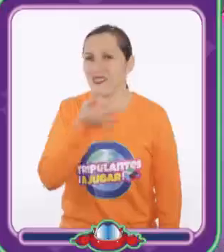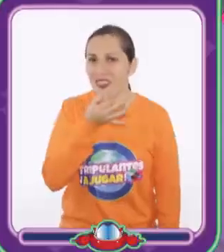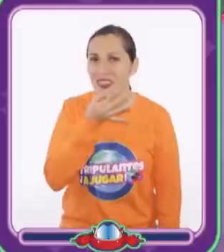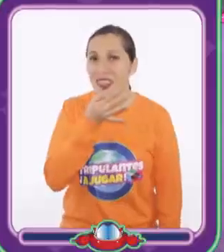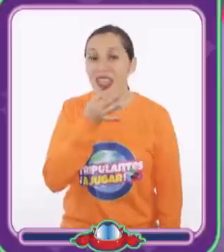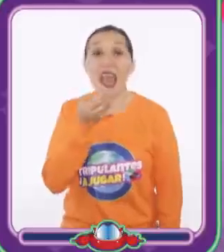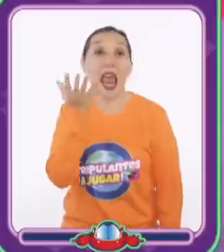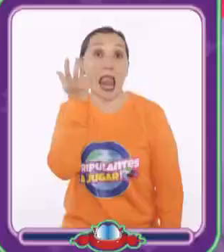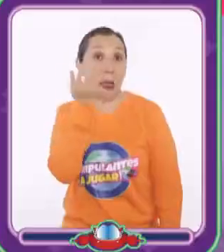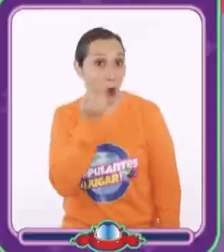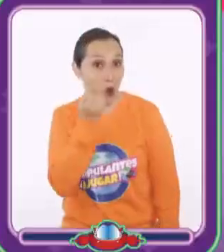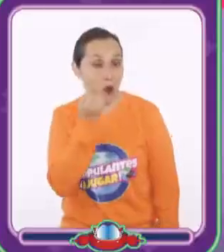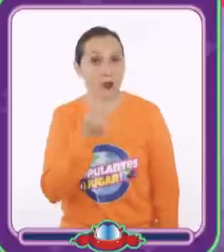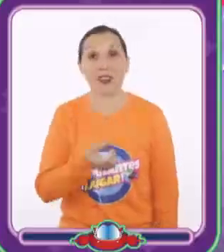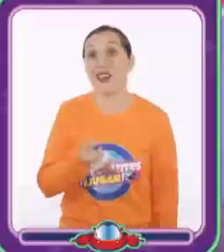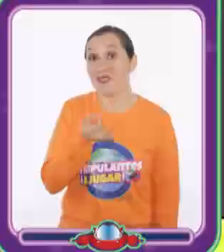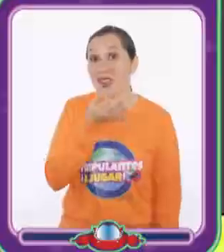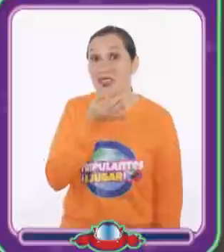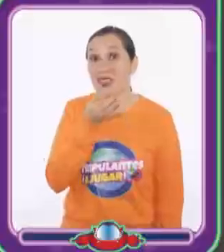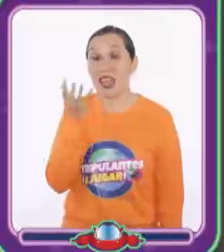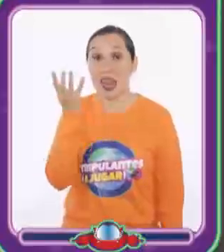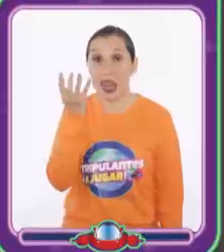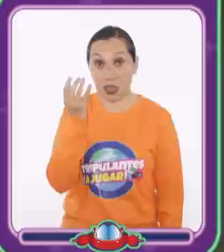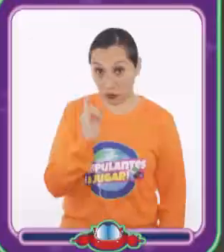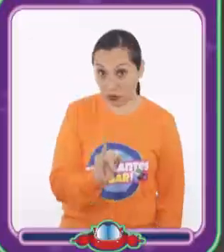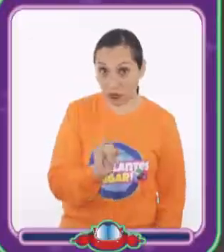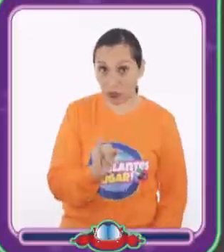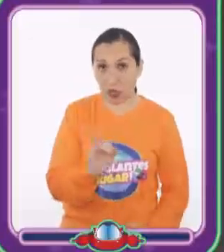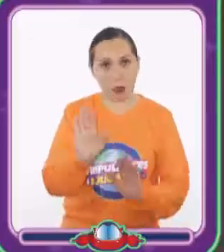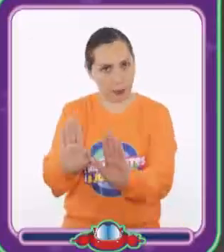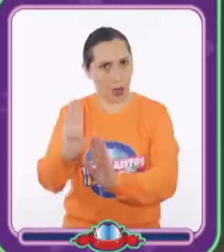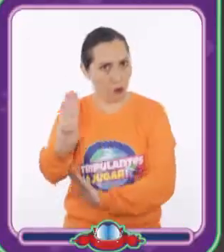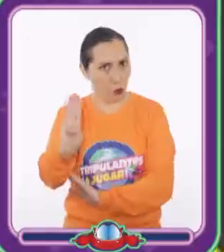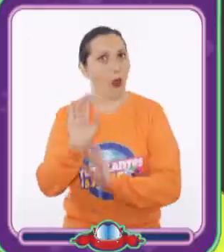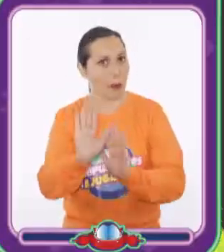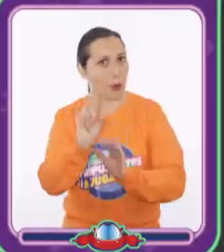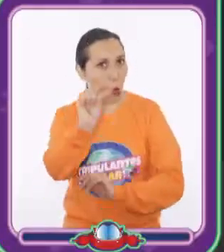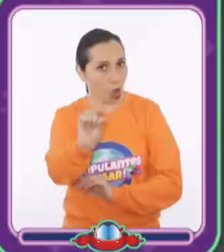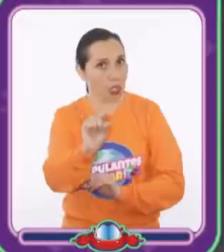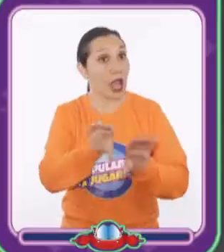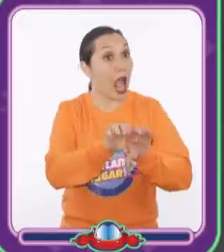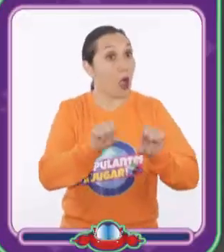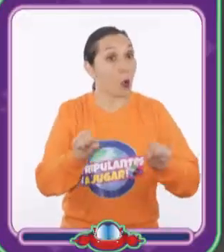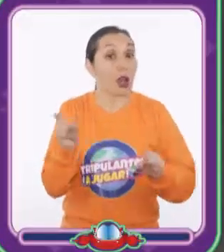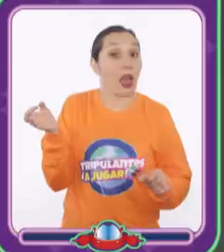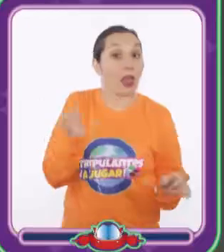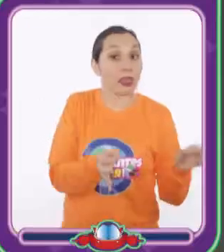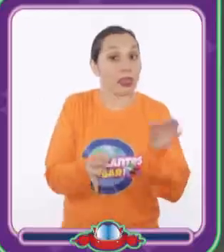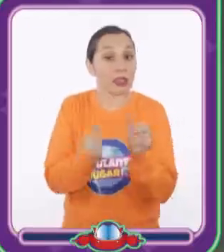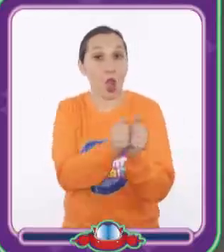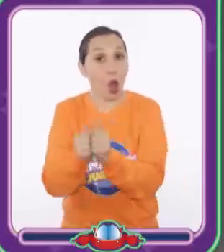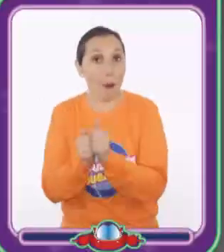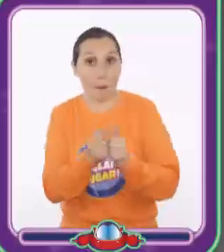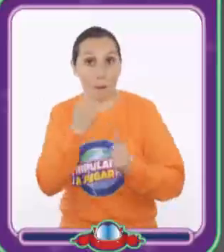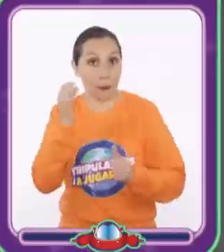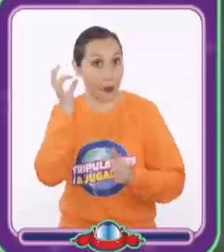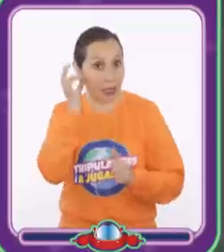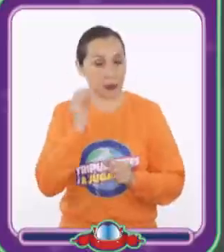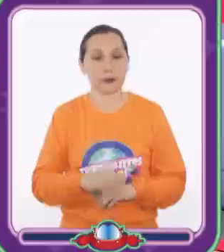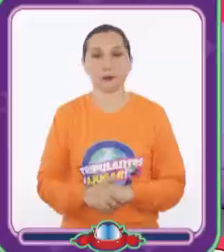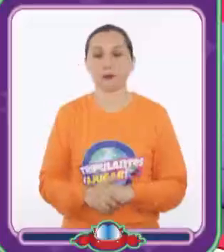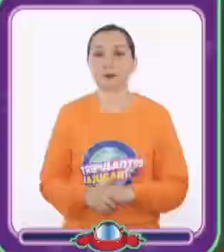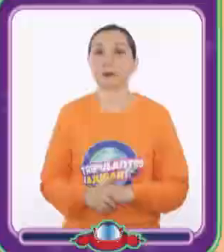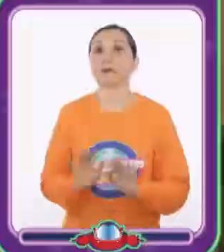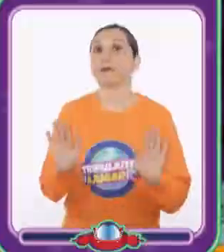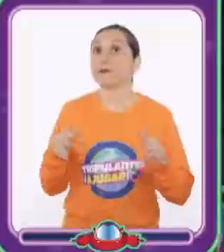El verde. El verde limón. ¿Verde? ¿Sí? Bruno, todavía no hay que darlo vuelta. Hay que esperar qué es lo que dicen los compañeros y